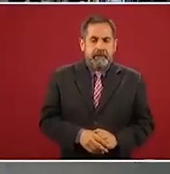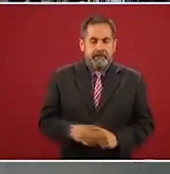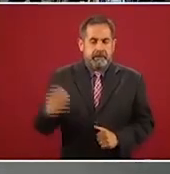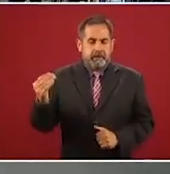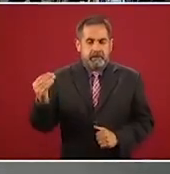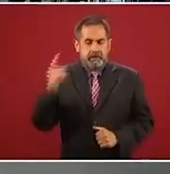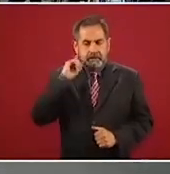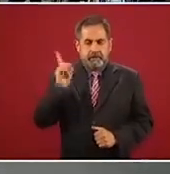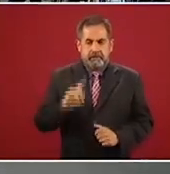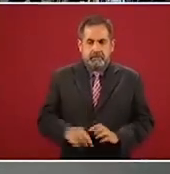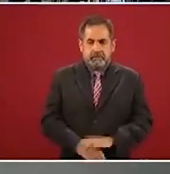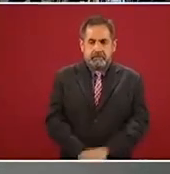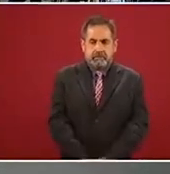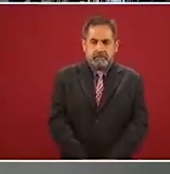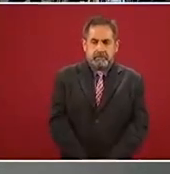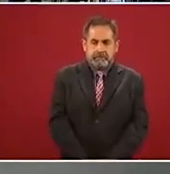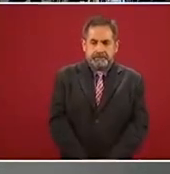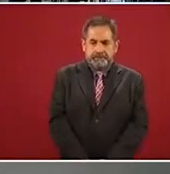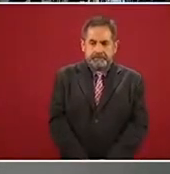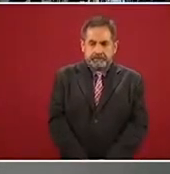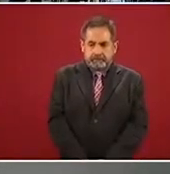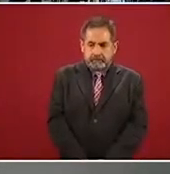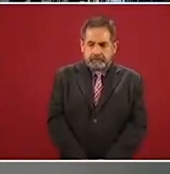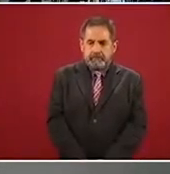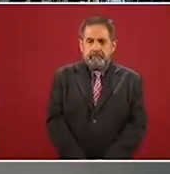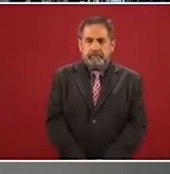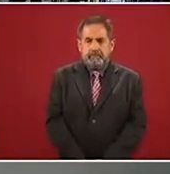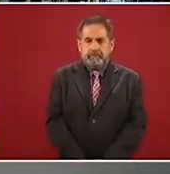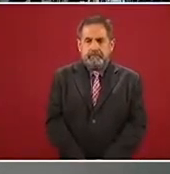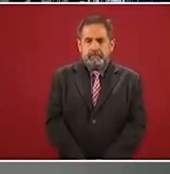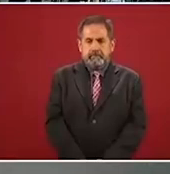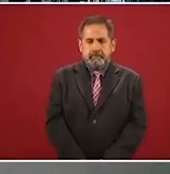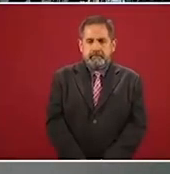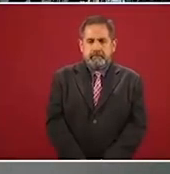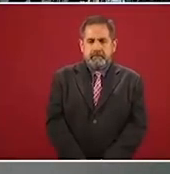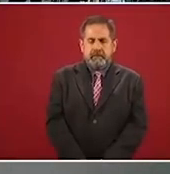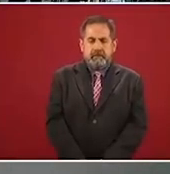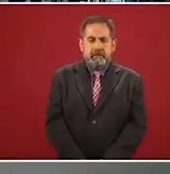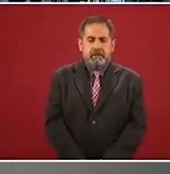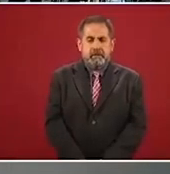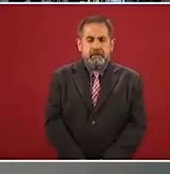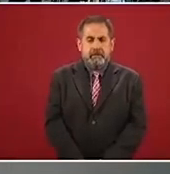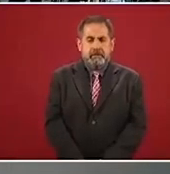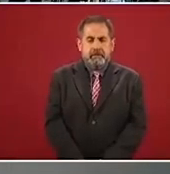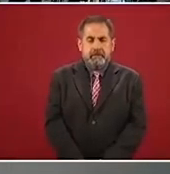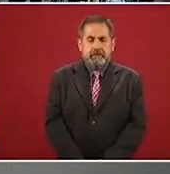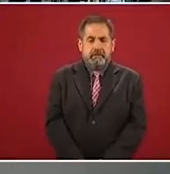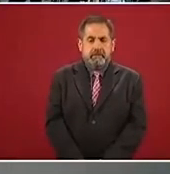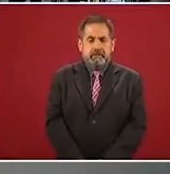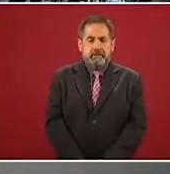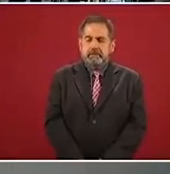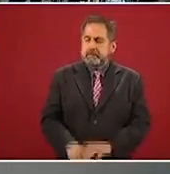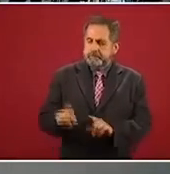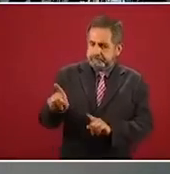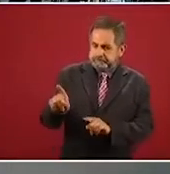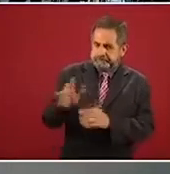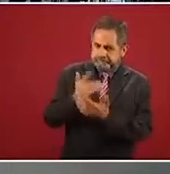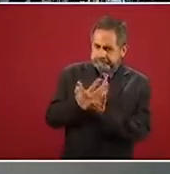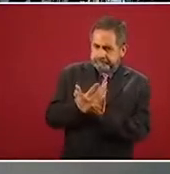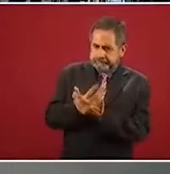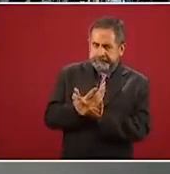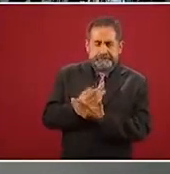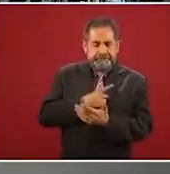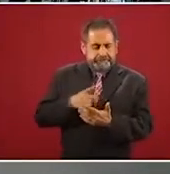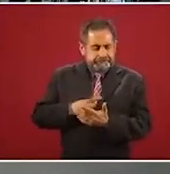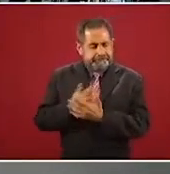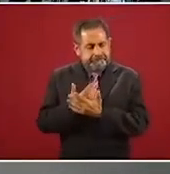niña exhibiendo la situación de violencia que vivía. ¿Esto qué nombre merece? Hay que esperar a que